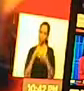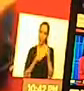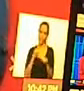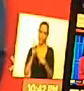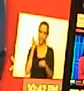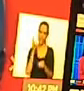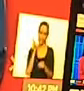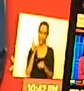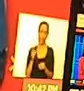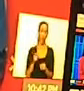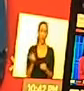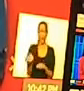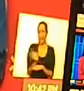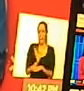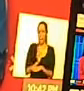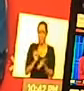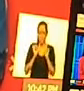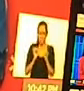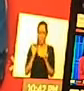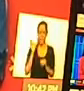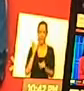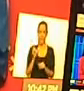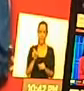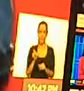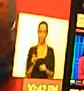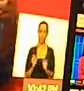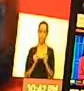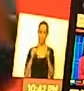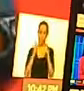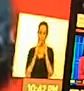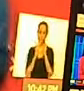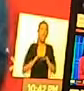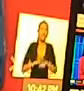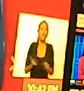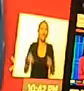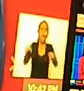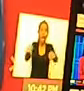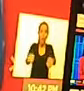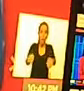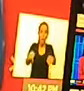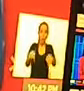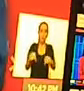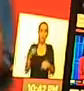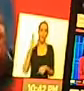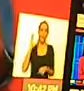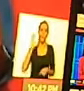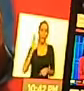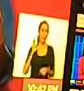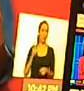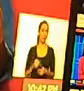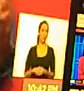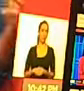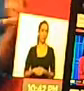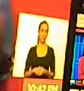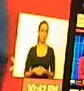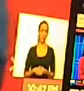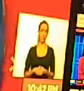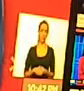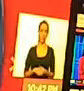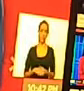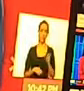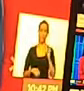tomar rapidito una autocrítica, comenzando por casa, porque en estos momentos la patria y la izquierda,